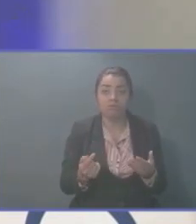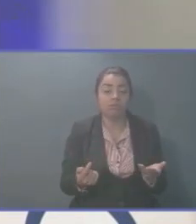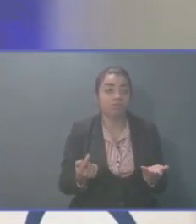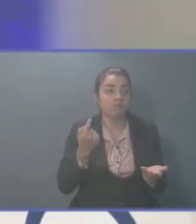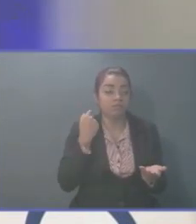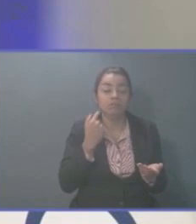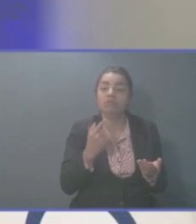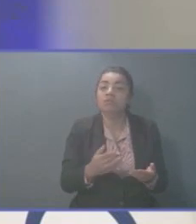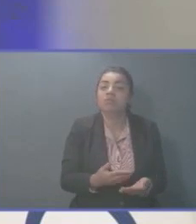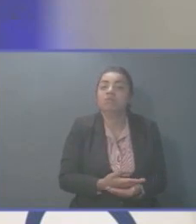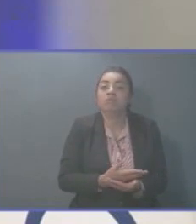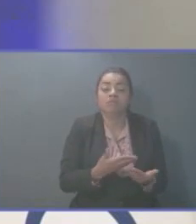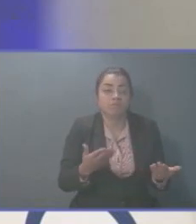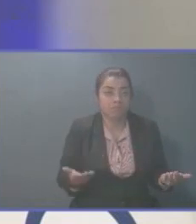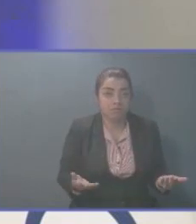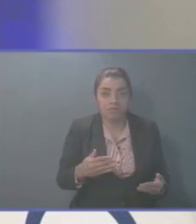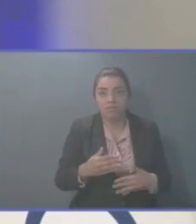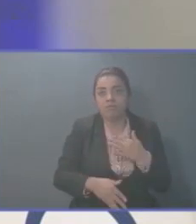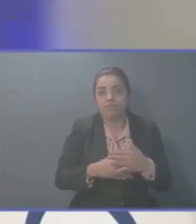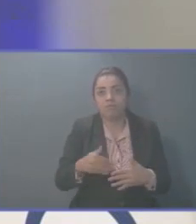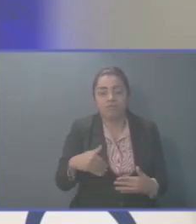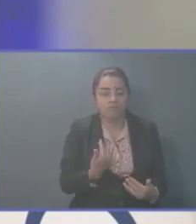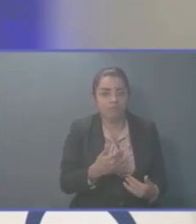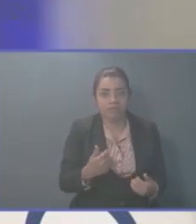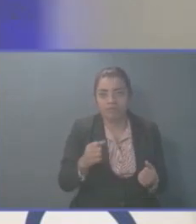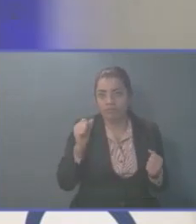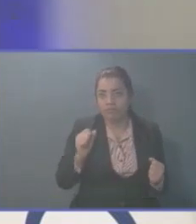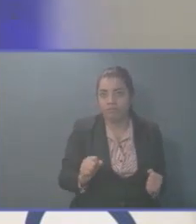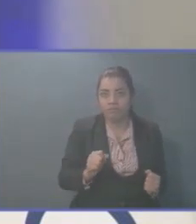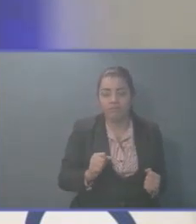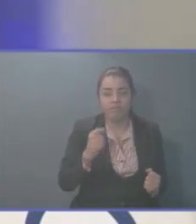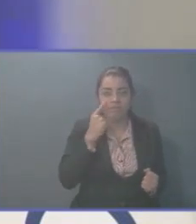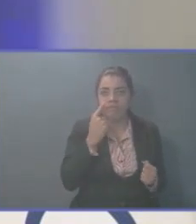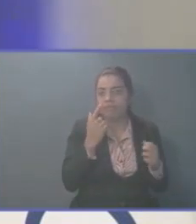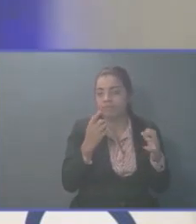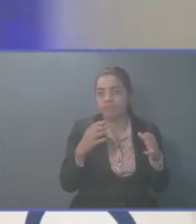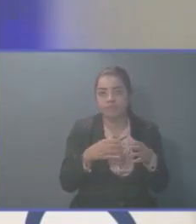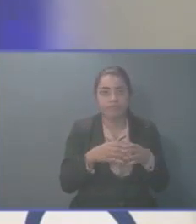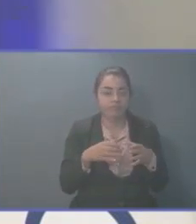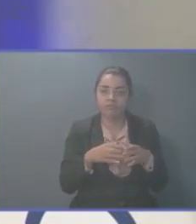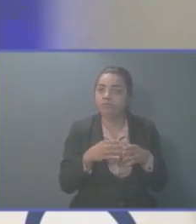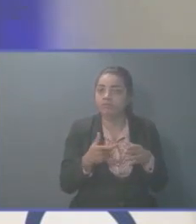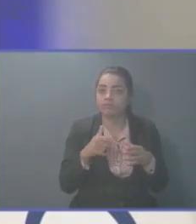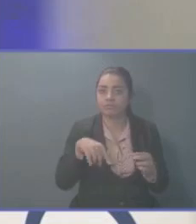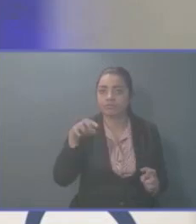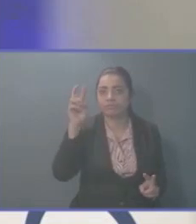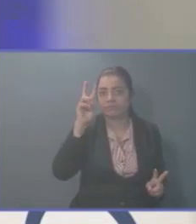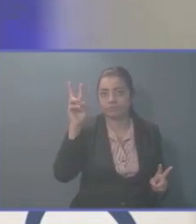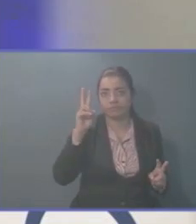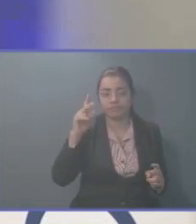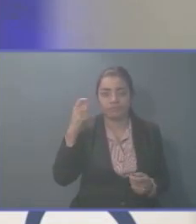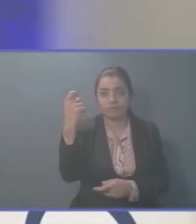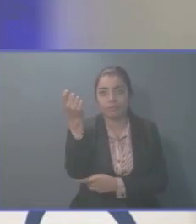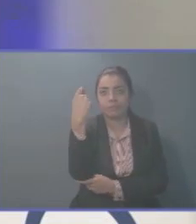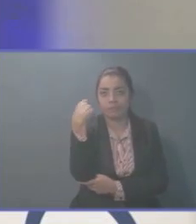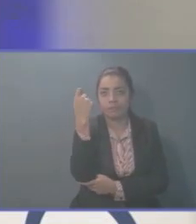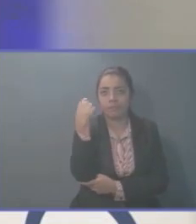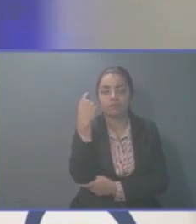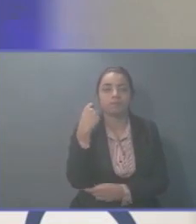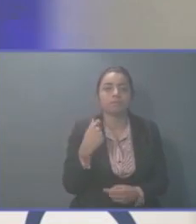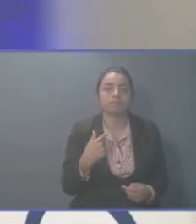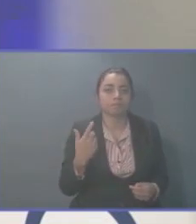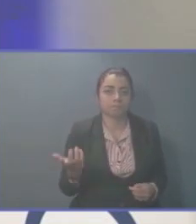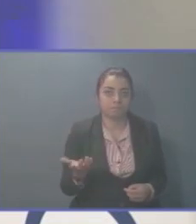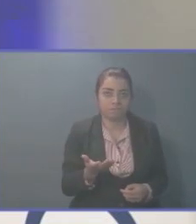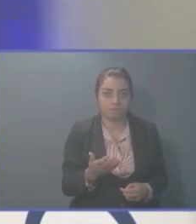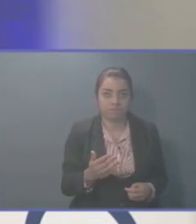improvisada, lo que al final produce pues que se den crisis como la que vivimos en San Salvador y en La Libertad, mayoritariamente en